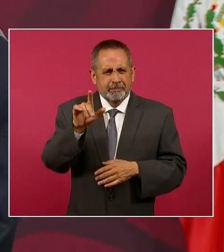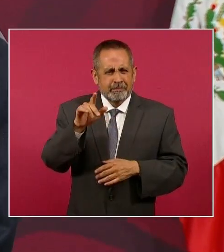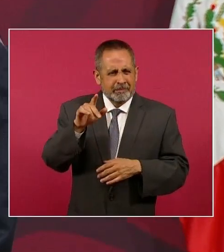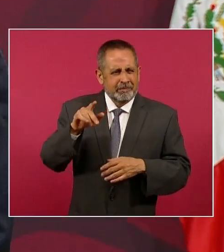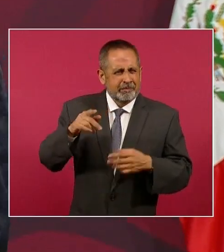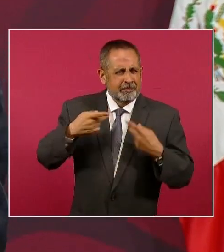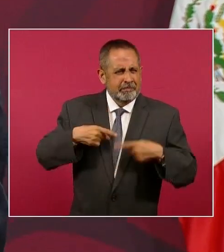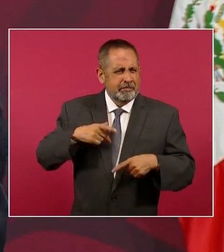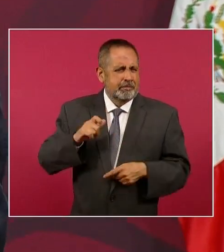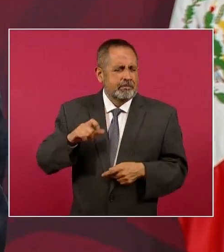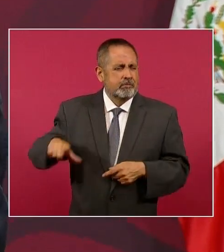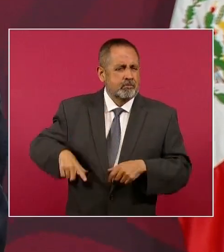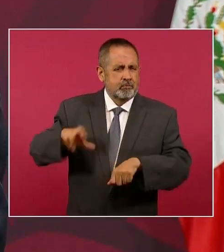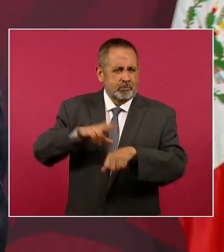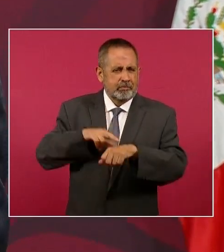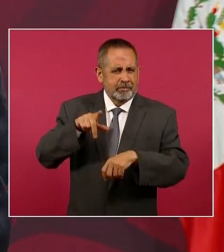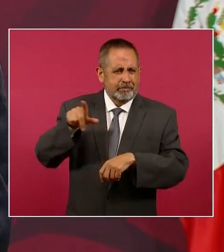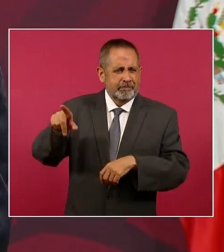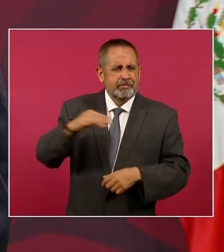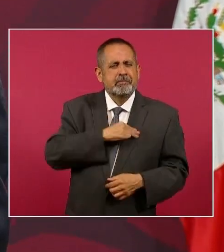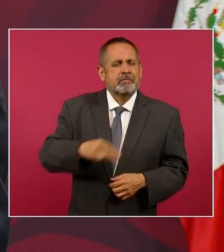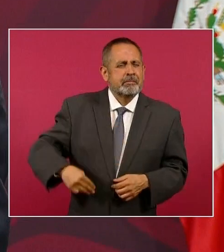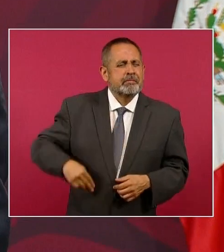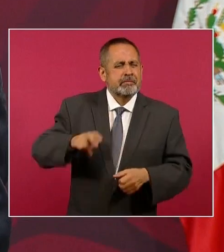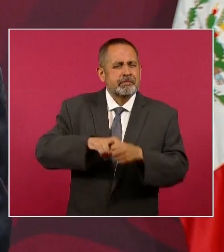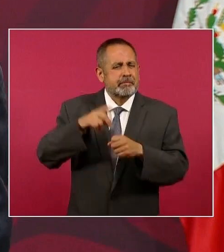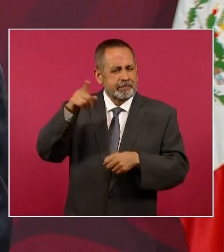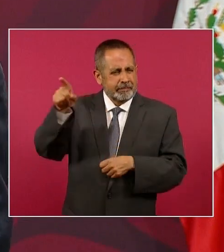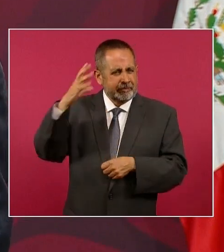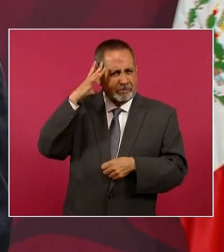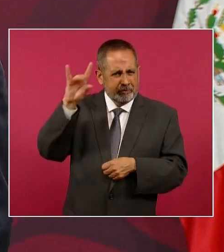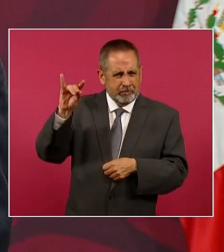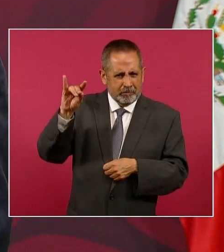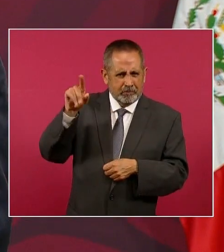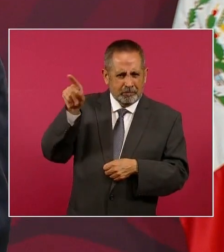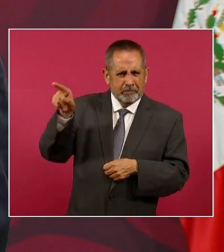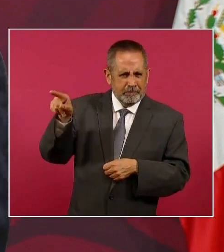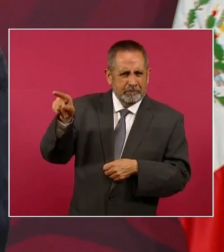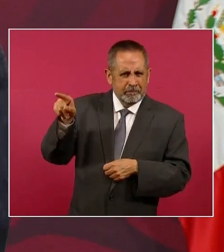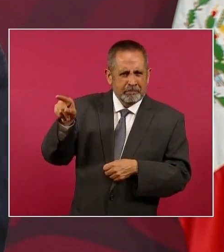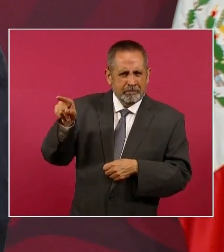lo querían quitar de presidente municipal de